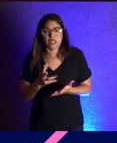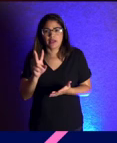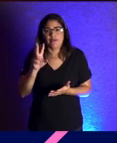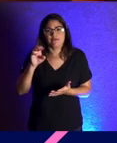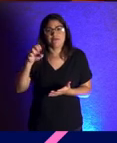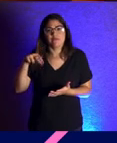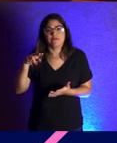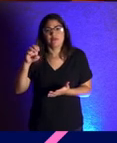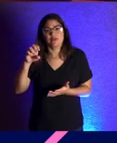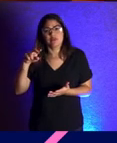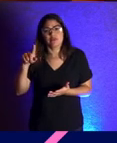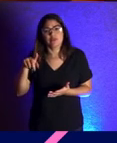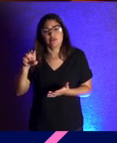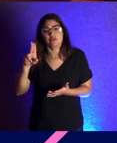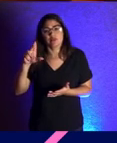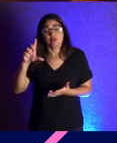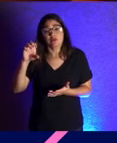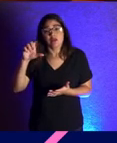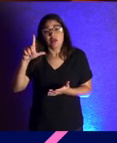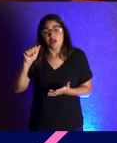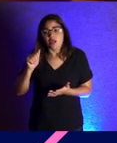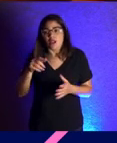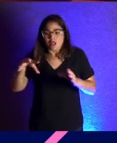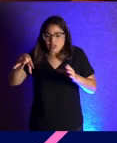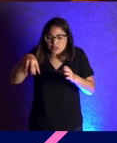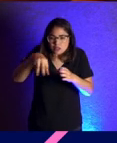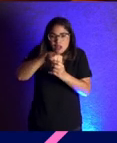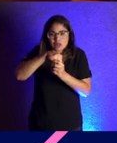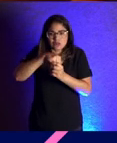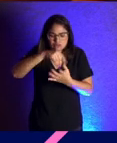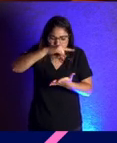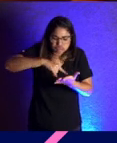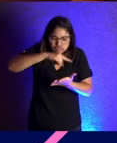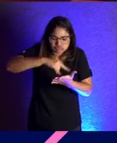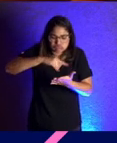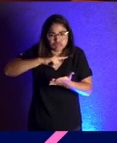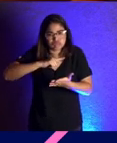conectar de mantener documentados ciertos casos afectados